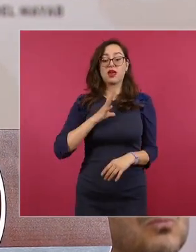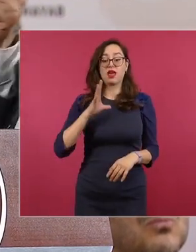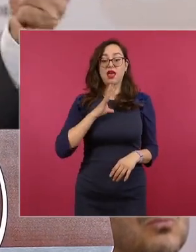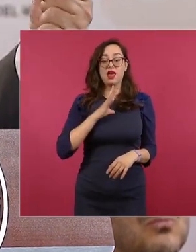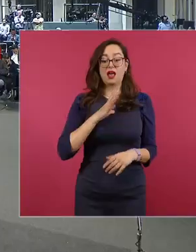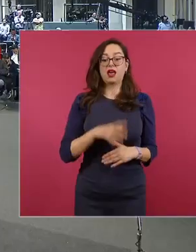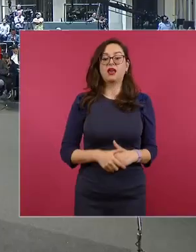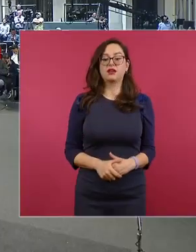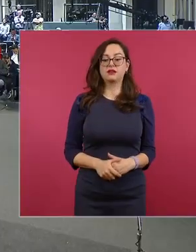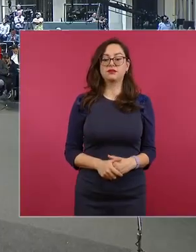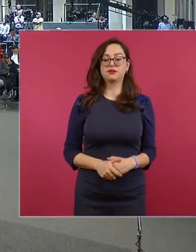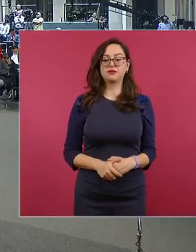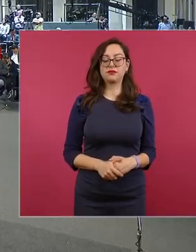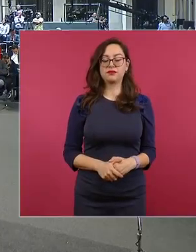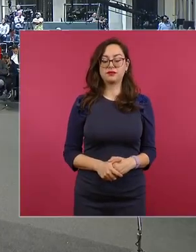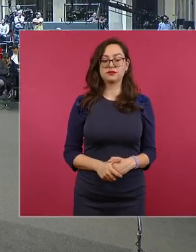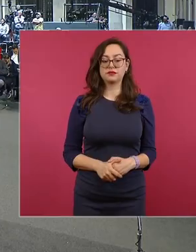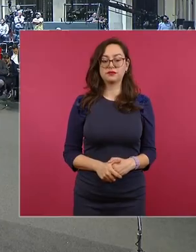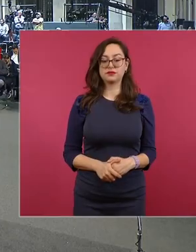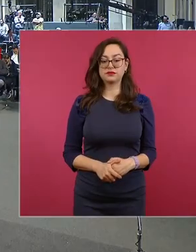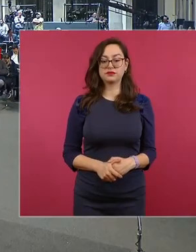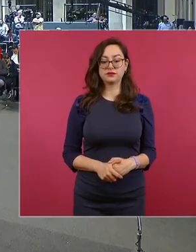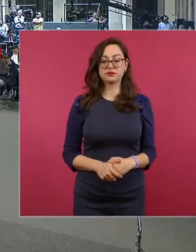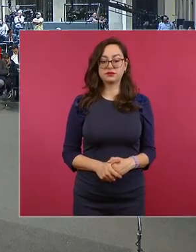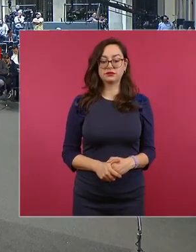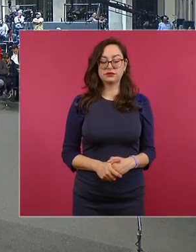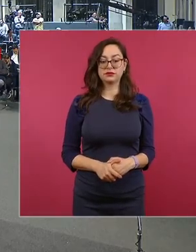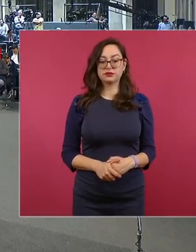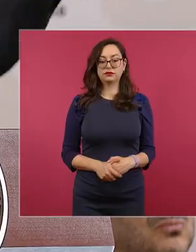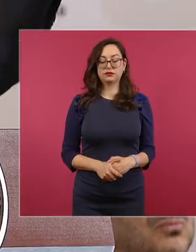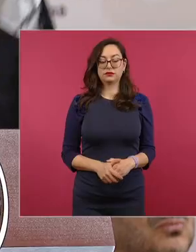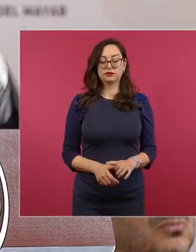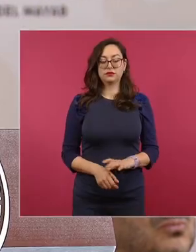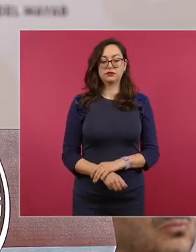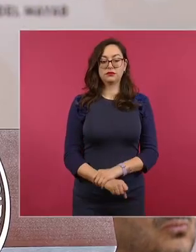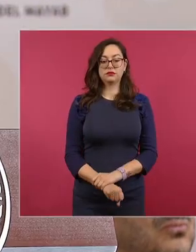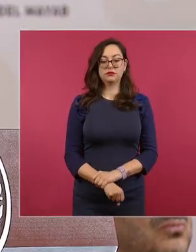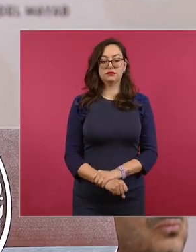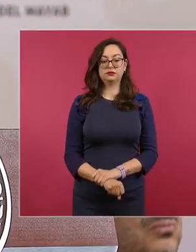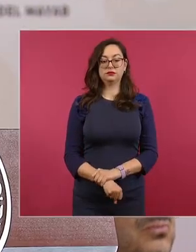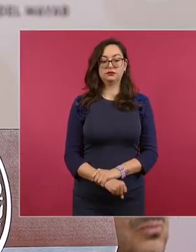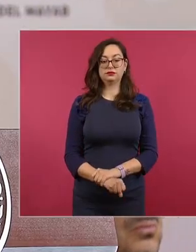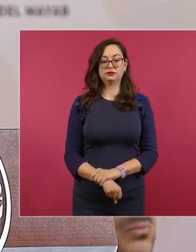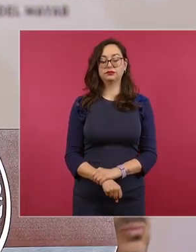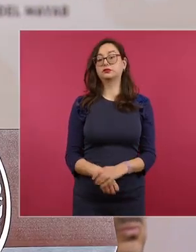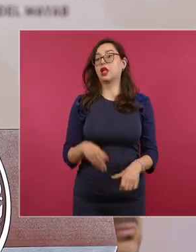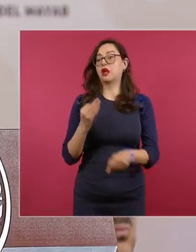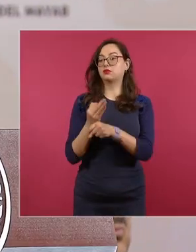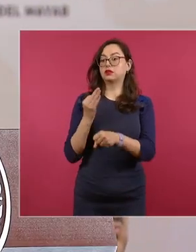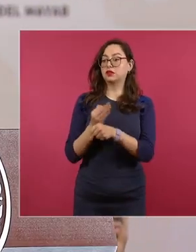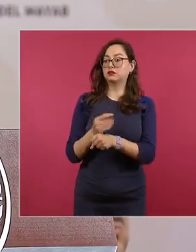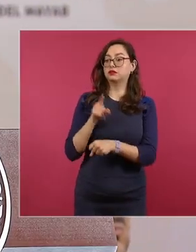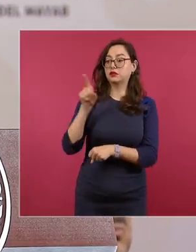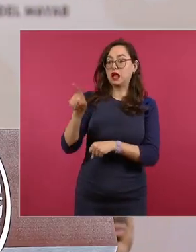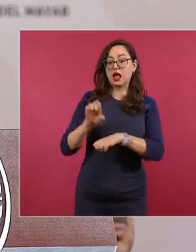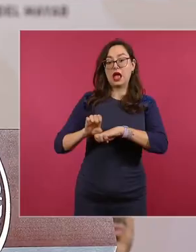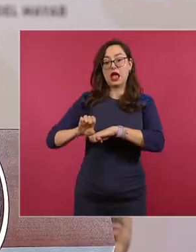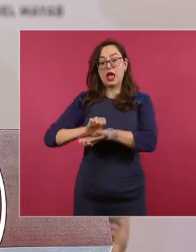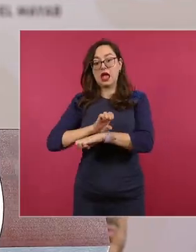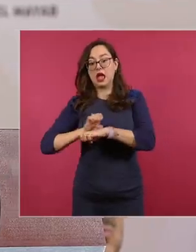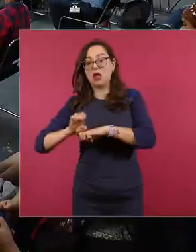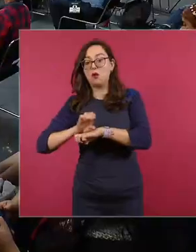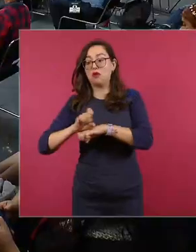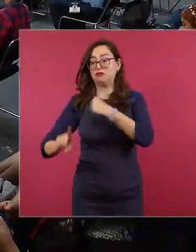Le pongo un caso. Ahora que hay crisis en Ecuador, a ver, ¿por qué no